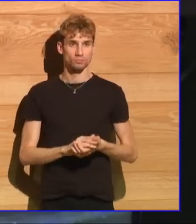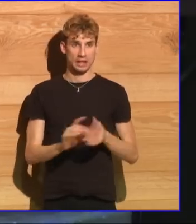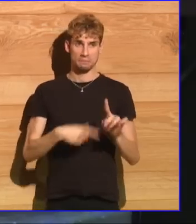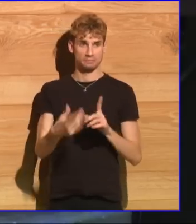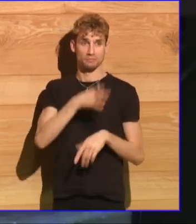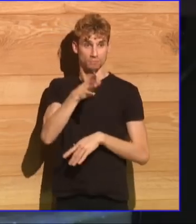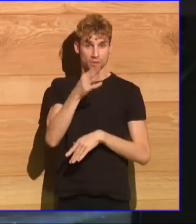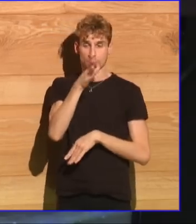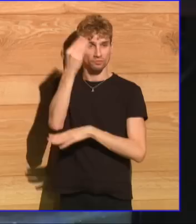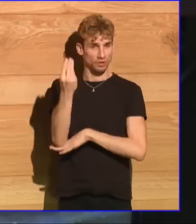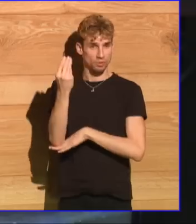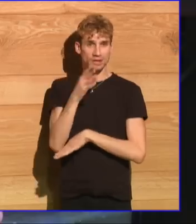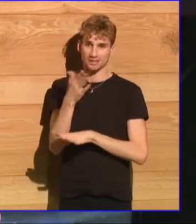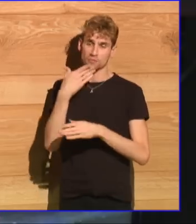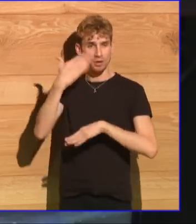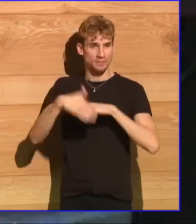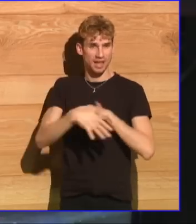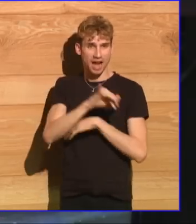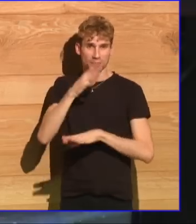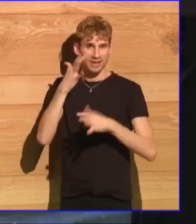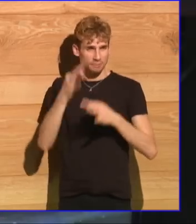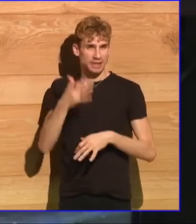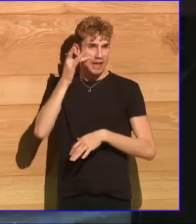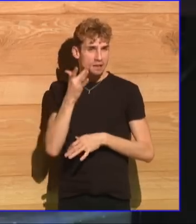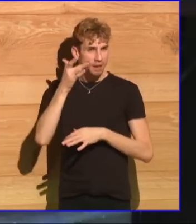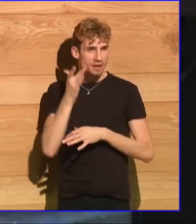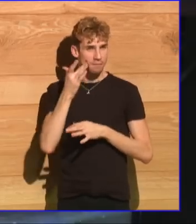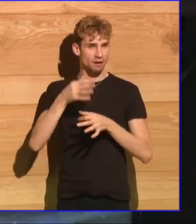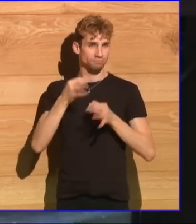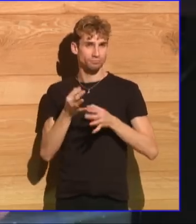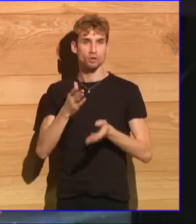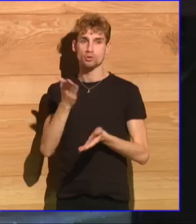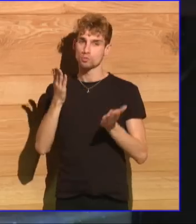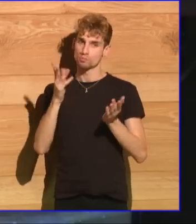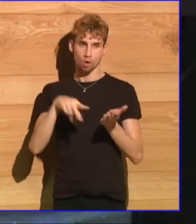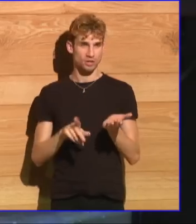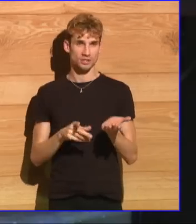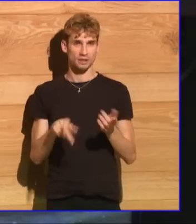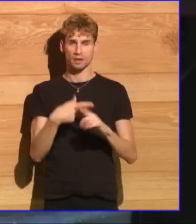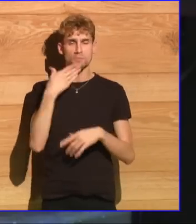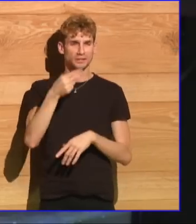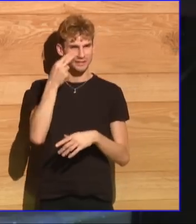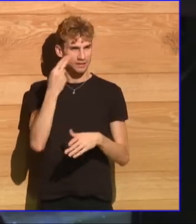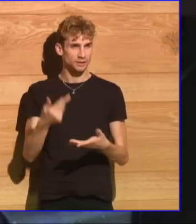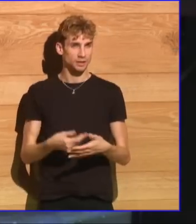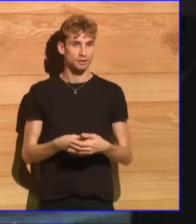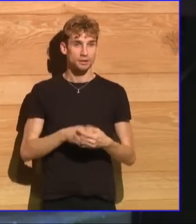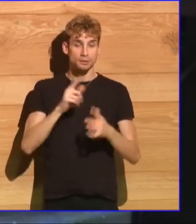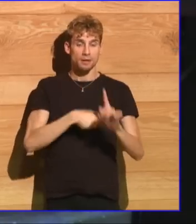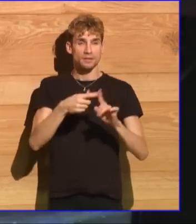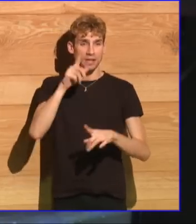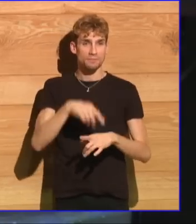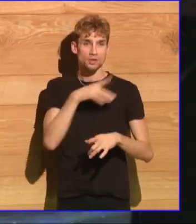figura que por otro lado es muy limítrofe porque no es moralmente limpia en ningún sentido, y eso resulta muy, muy interesante. Pero a la vez todo está